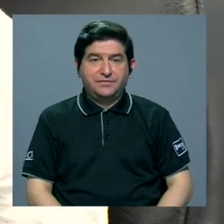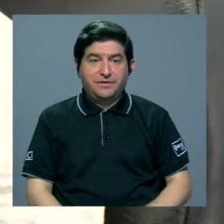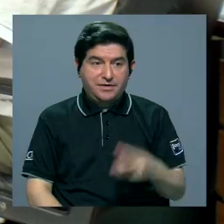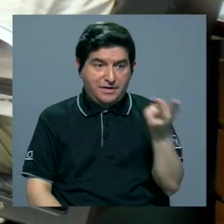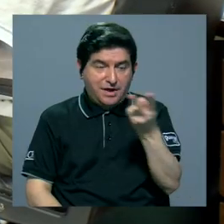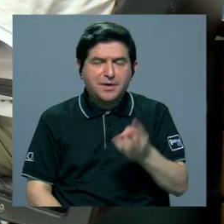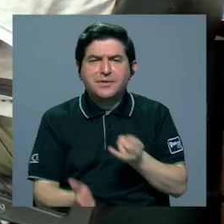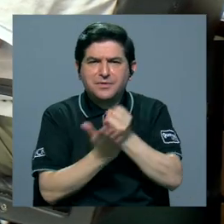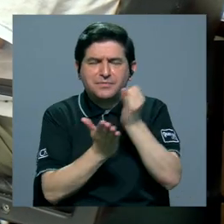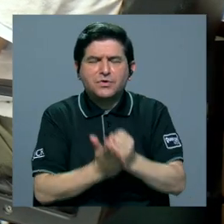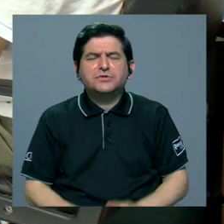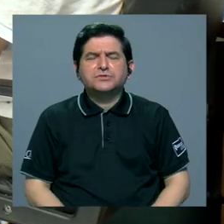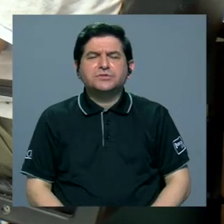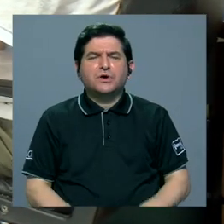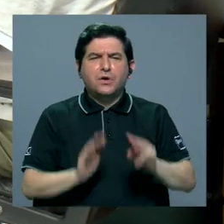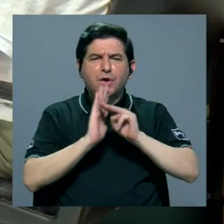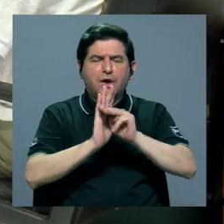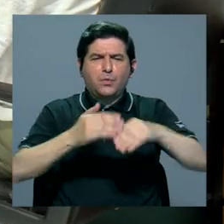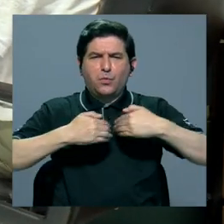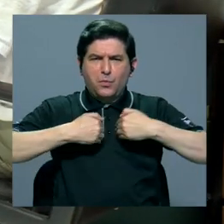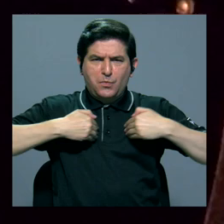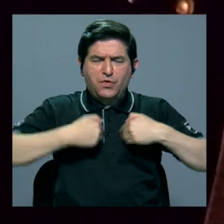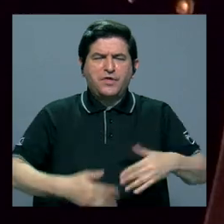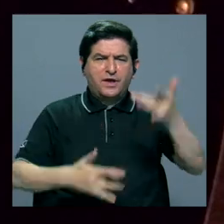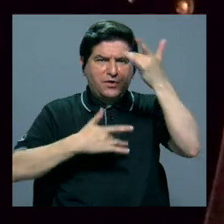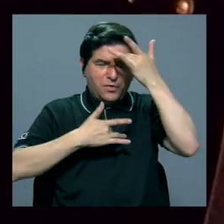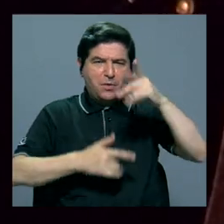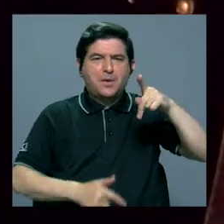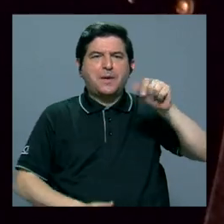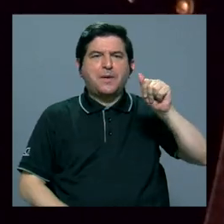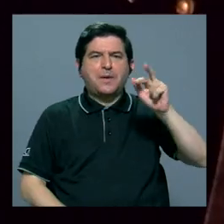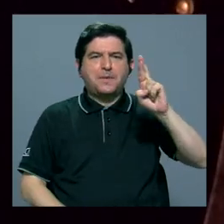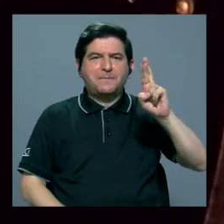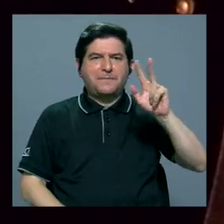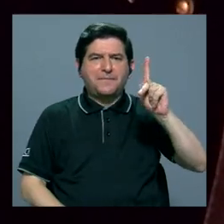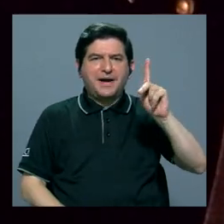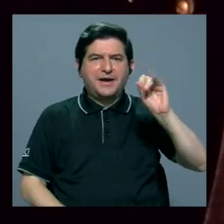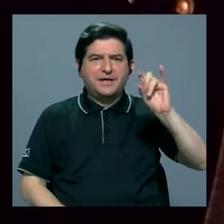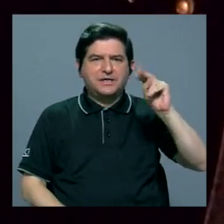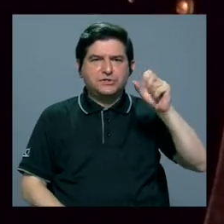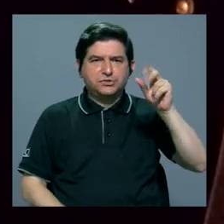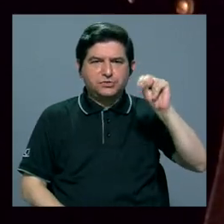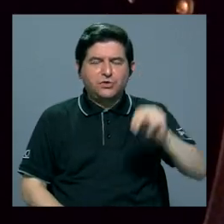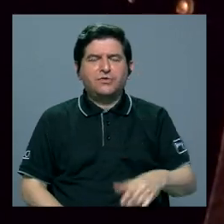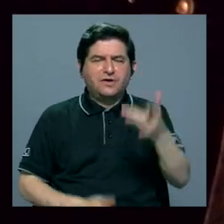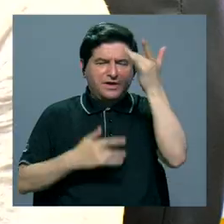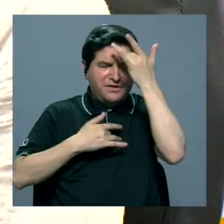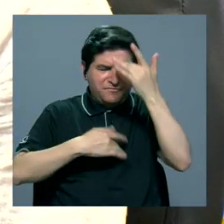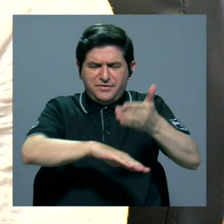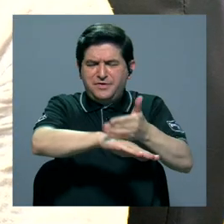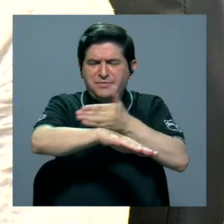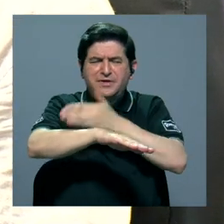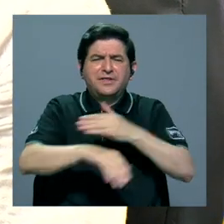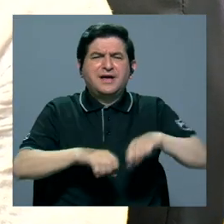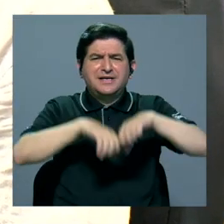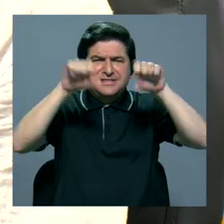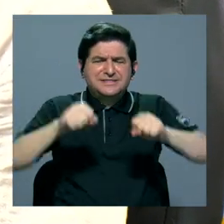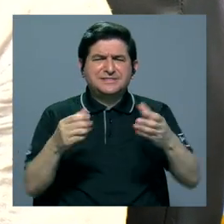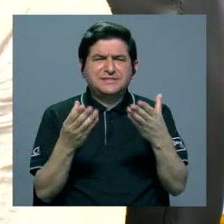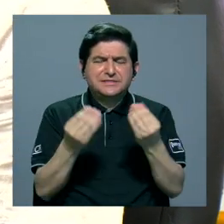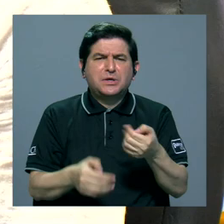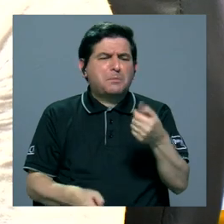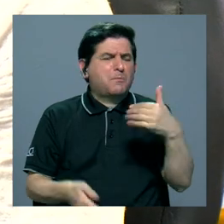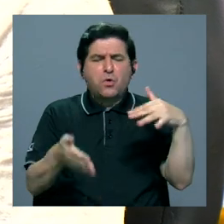Juntos investigan a través de modelos animales la enfermedad de Parkinson, una enfermedad progresiva del sistema nervioso